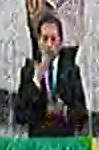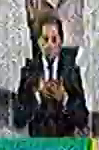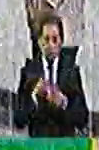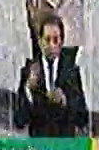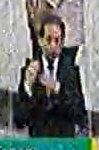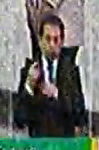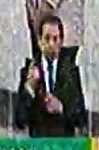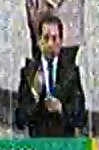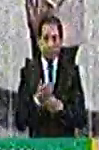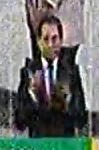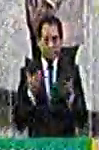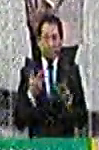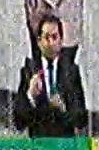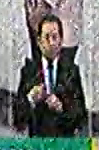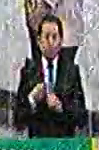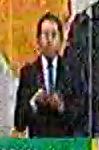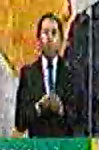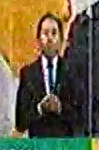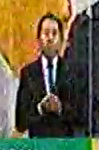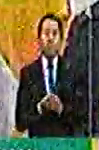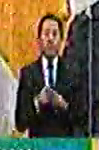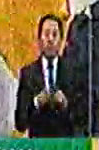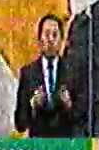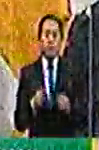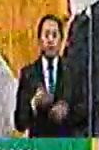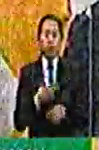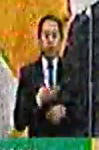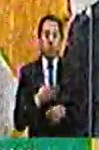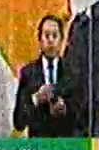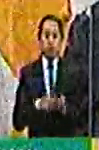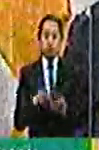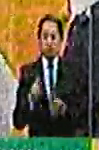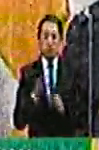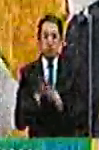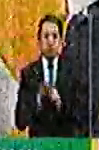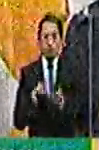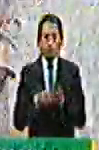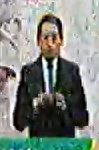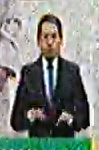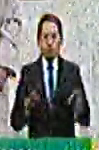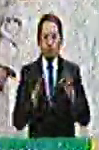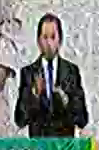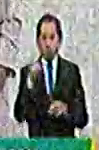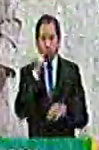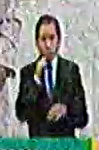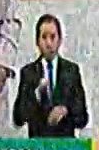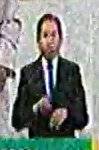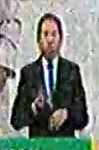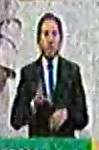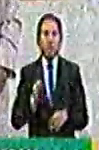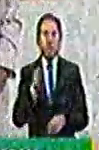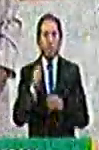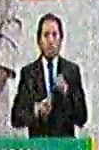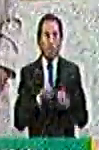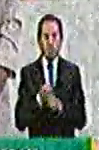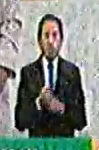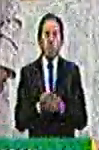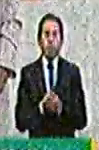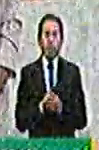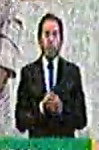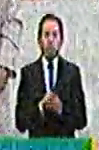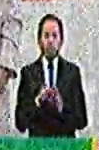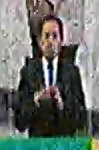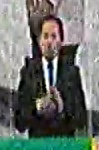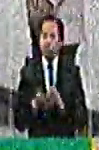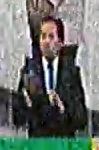desempeño. Pero en todo caso, para mí el hecho simbólico de que una mujer de 30 años, después